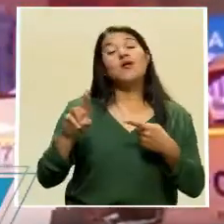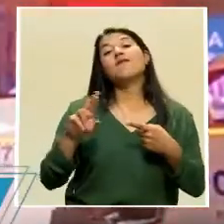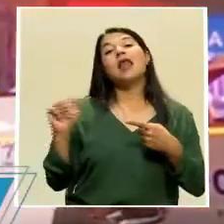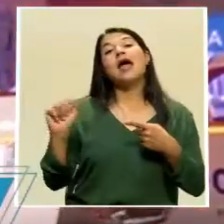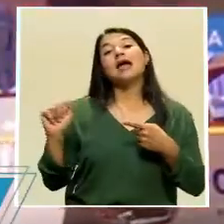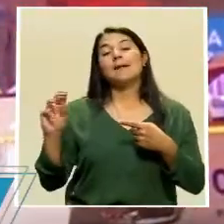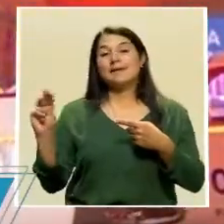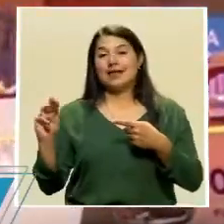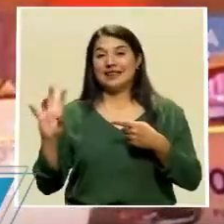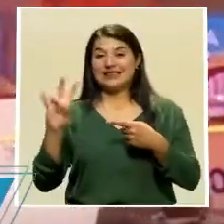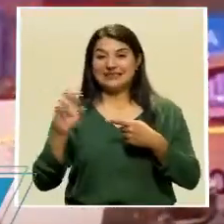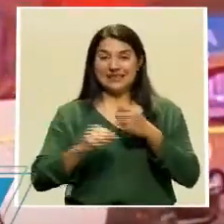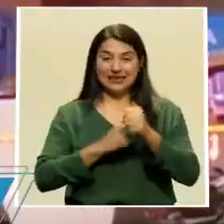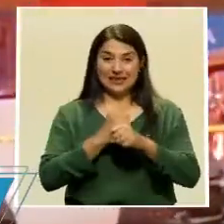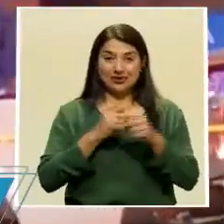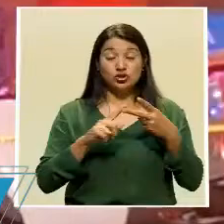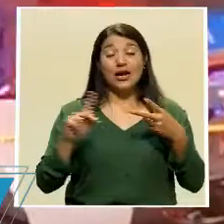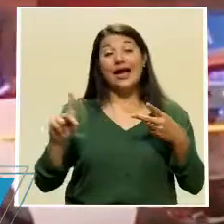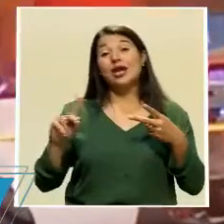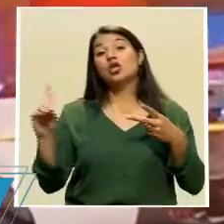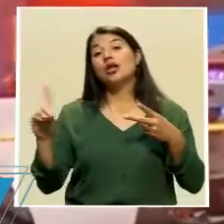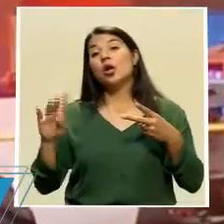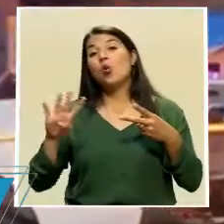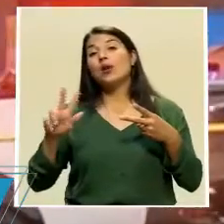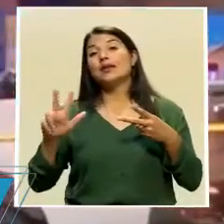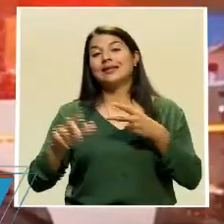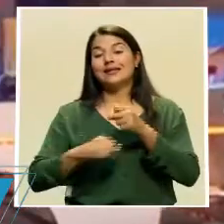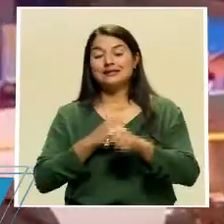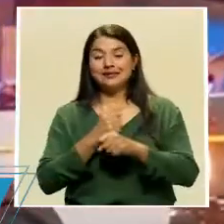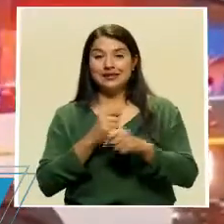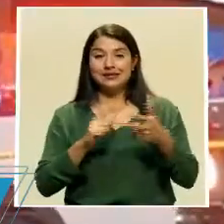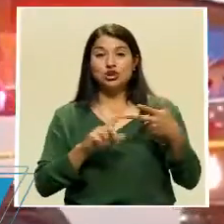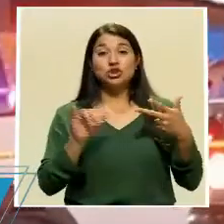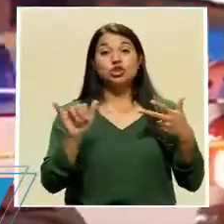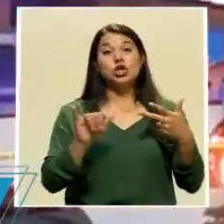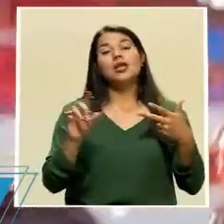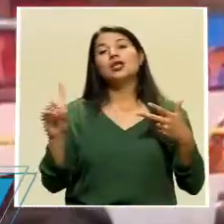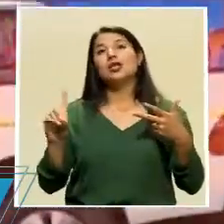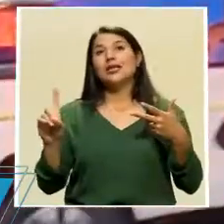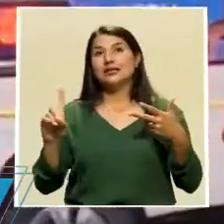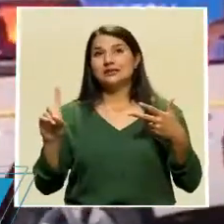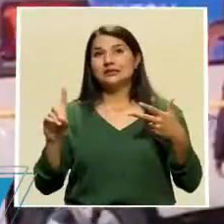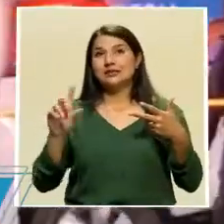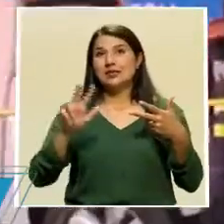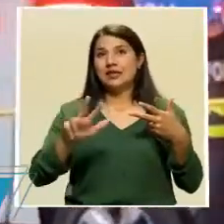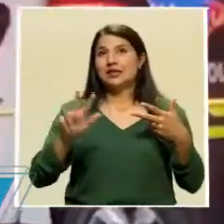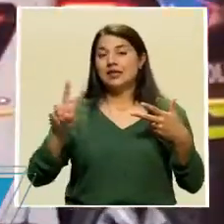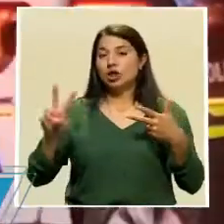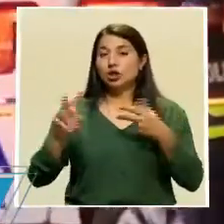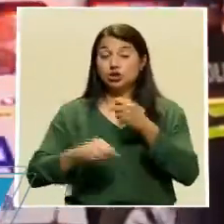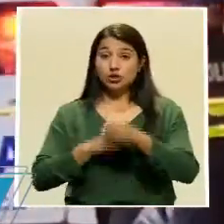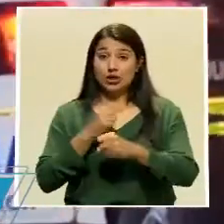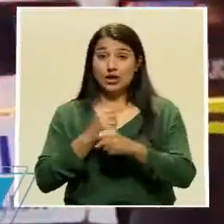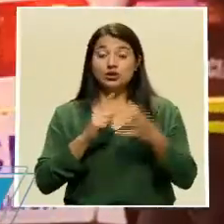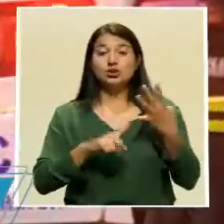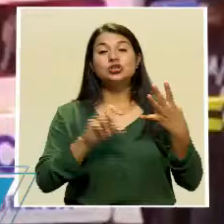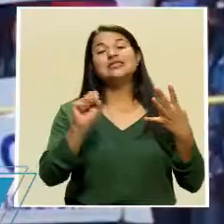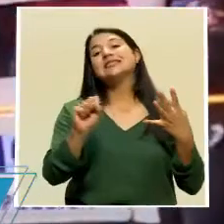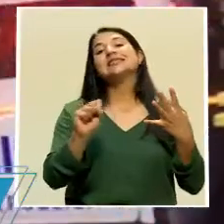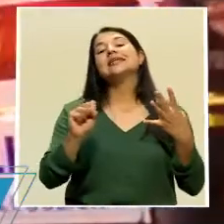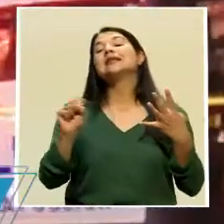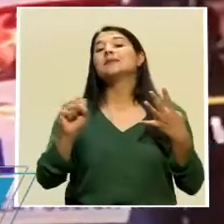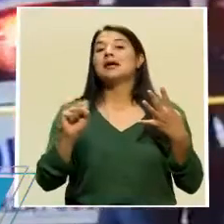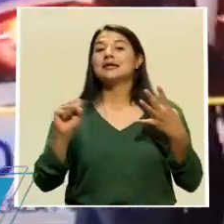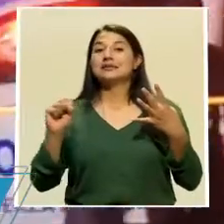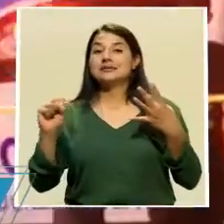70 años, Carol Delgado Segura, de 43, Yorleni Delgado Segura, de 32, Cintia Delgado